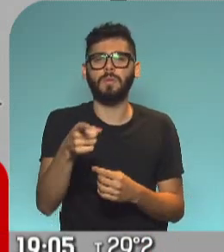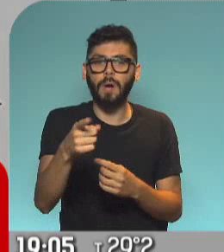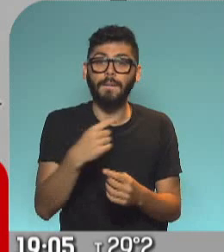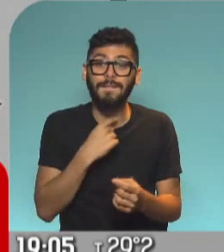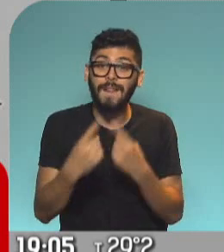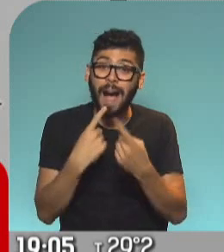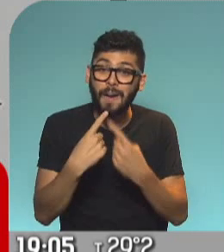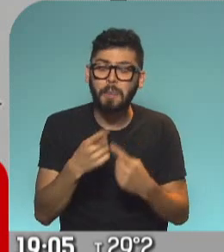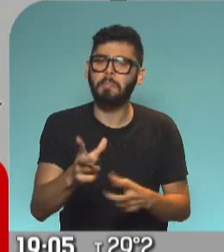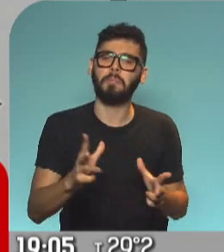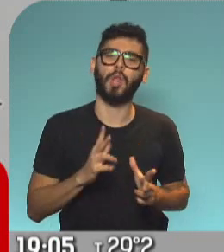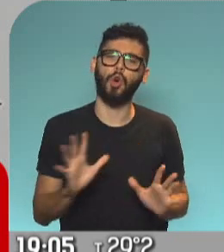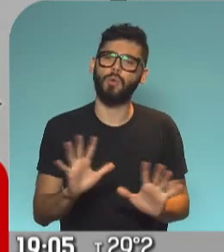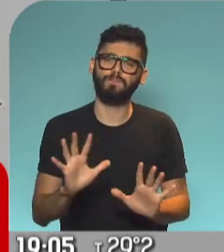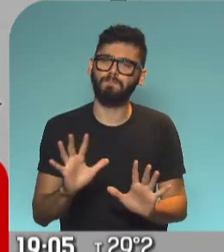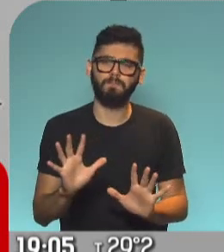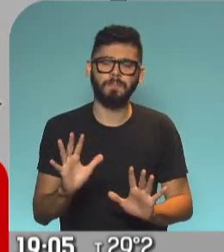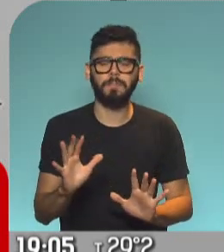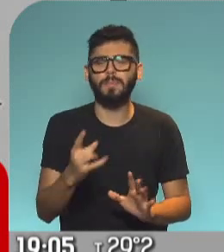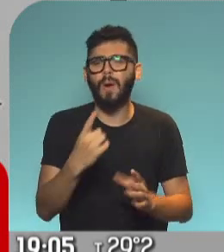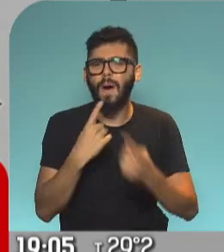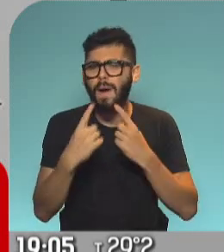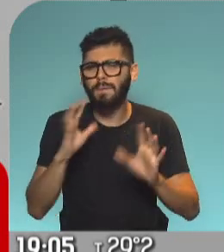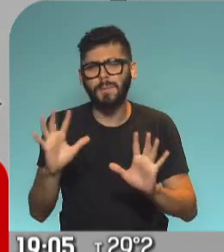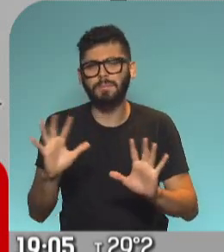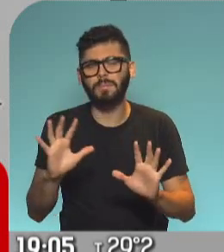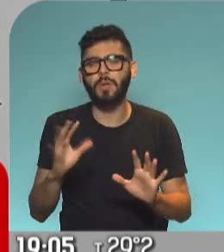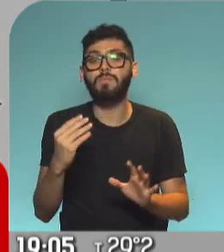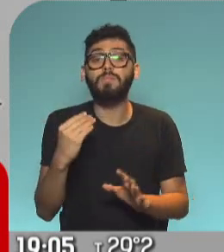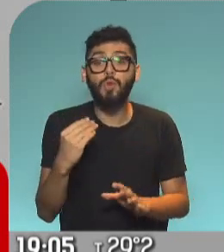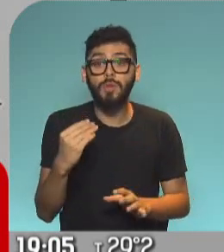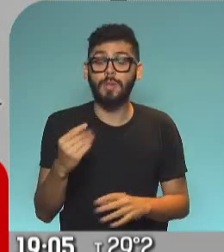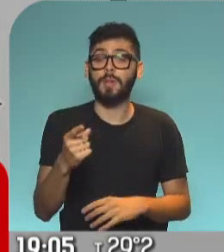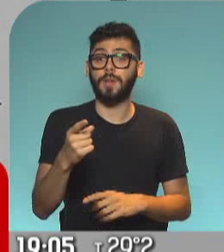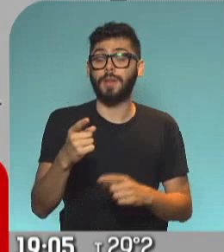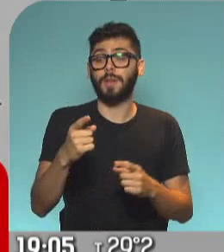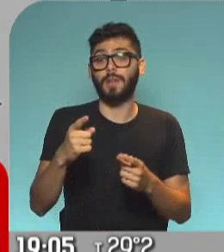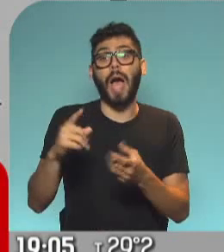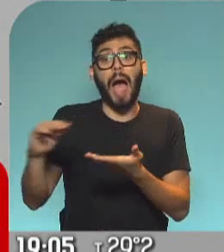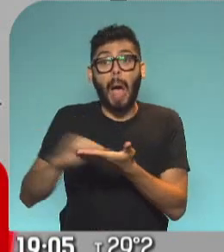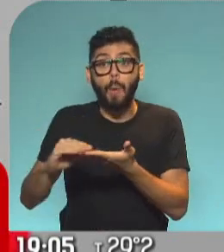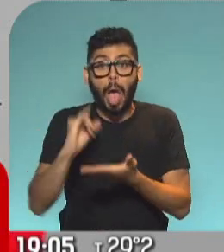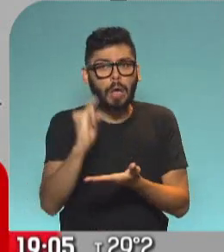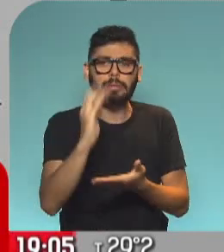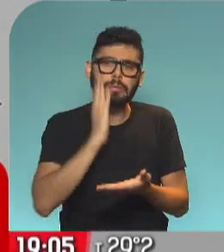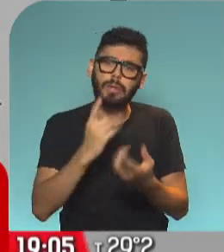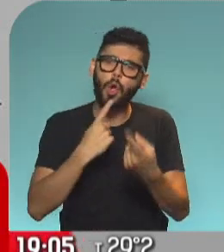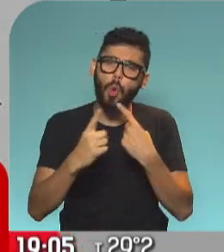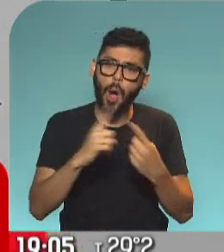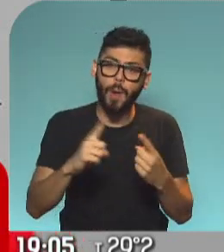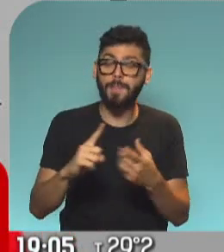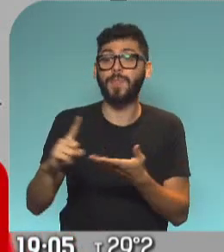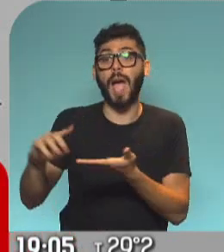y dijo que no que por el momento no va a hablar por una por un pedido de su abogado que en este momento a su vez el letrado